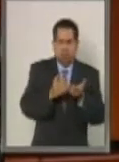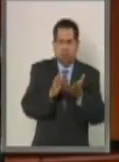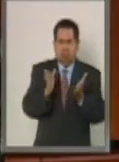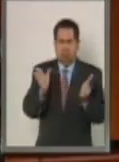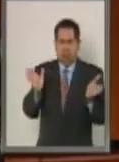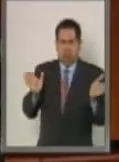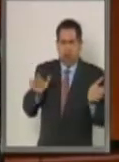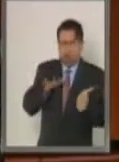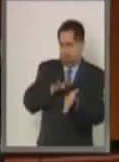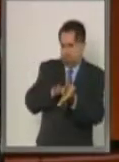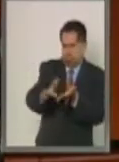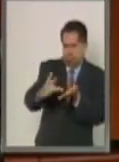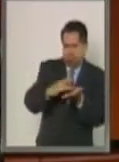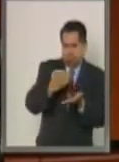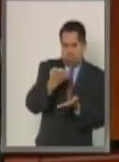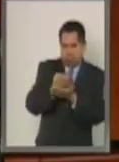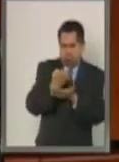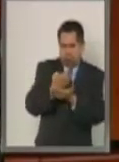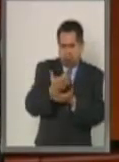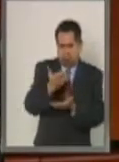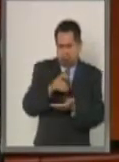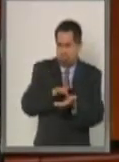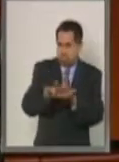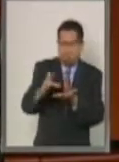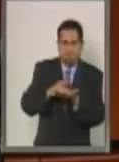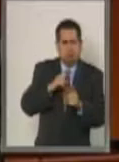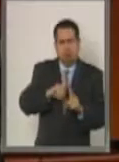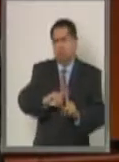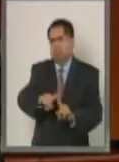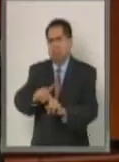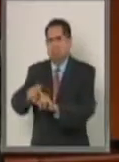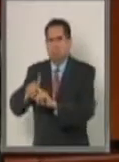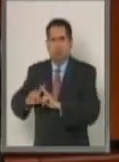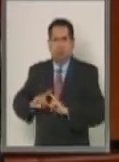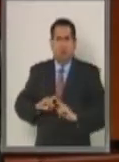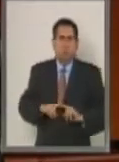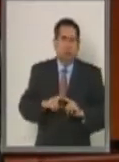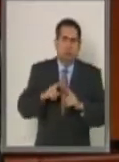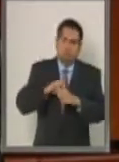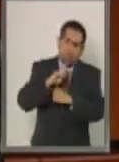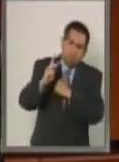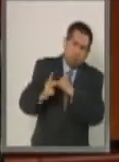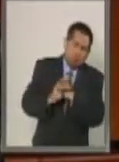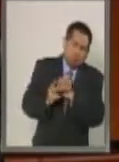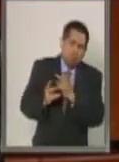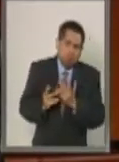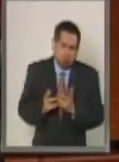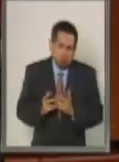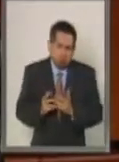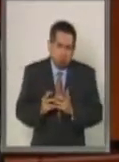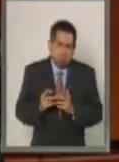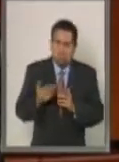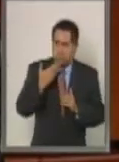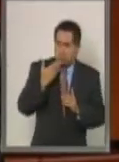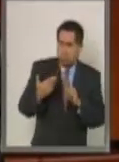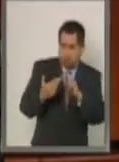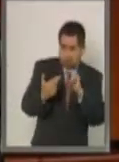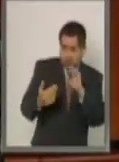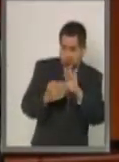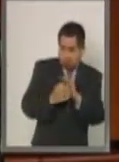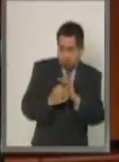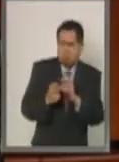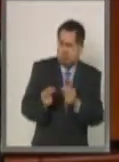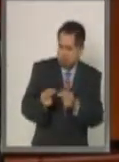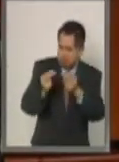cooperación económica de todas aquellas naciones con las que tenemos una buena